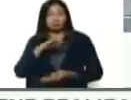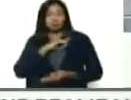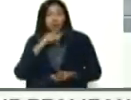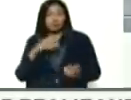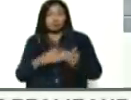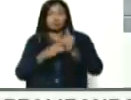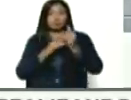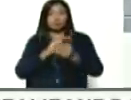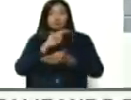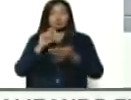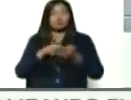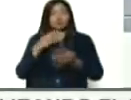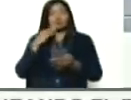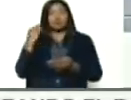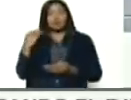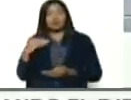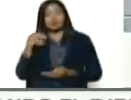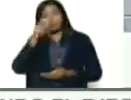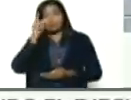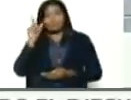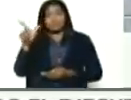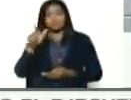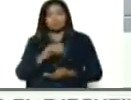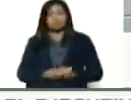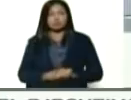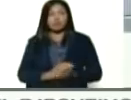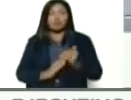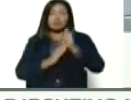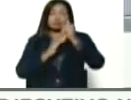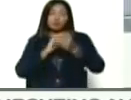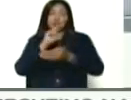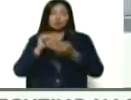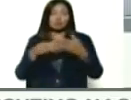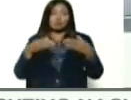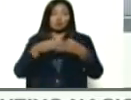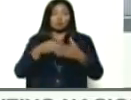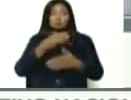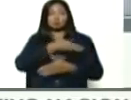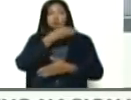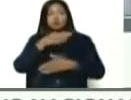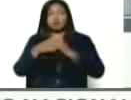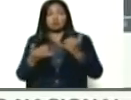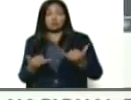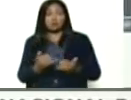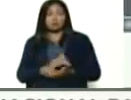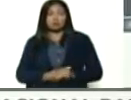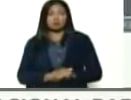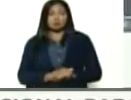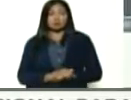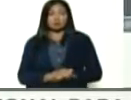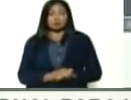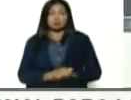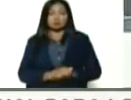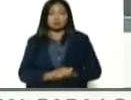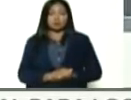dirección nacional de la juventud y la dirección nacional del partido socialista unido de venezuela